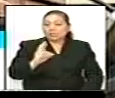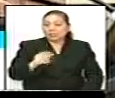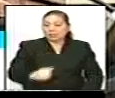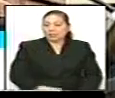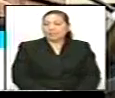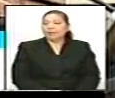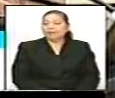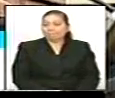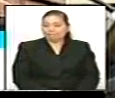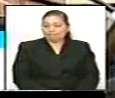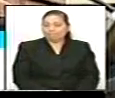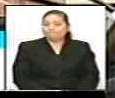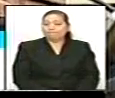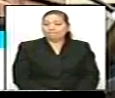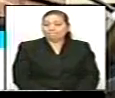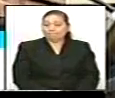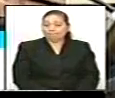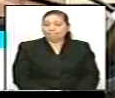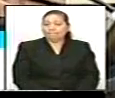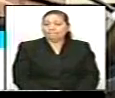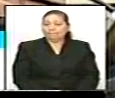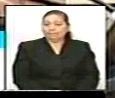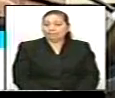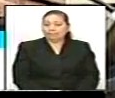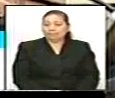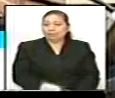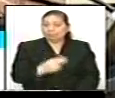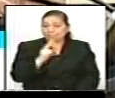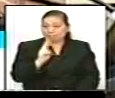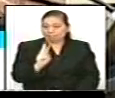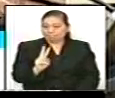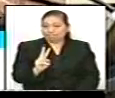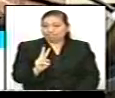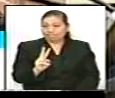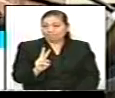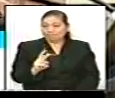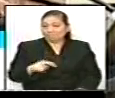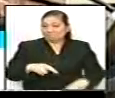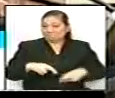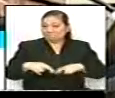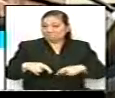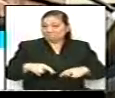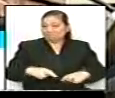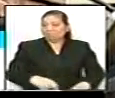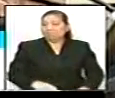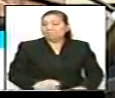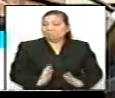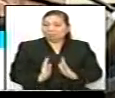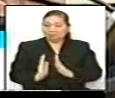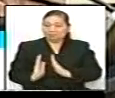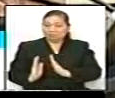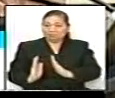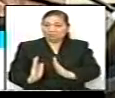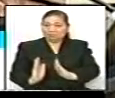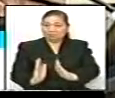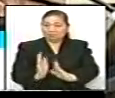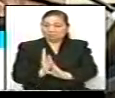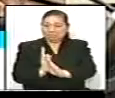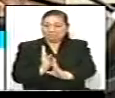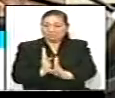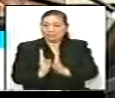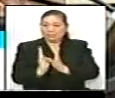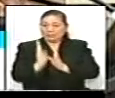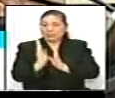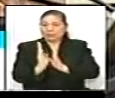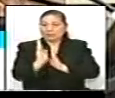Huánuco. Ajá. Y ustedes han visto, los que caminan por la zona, la margen derecha, que hay muro calado, que va hasta